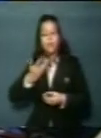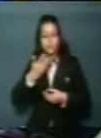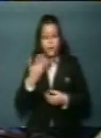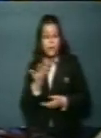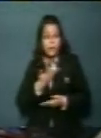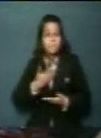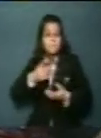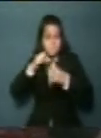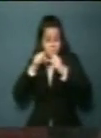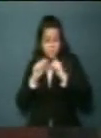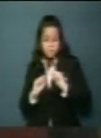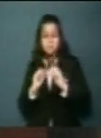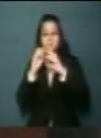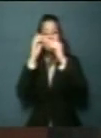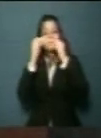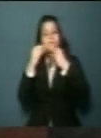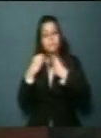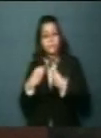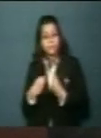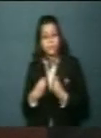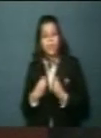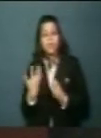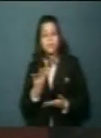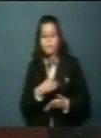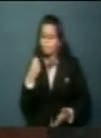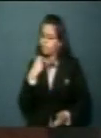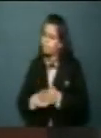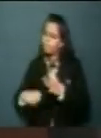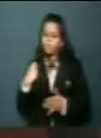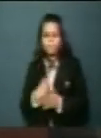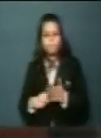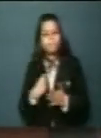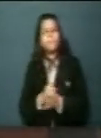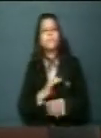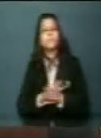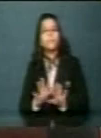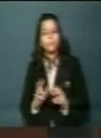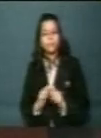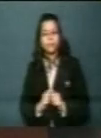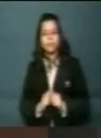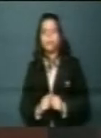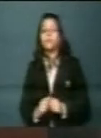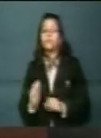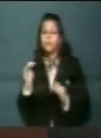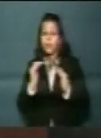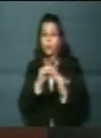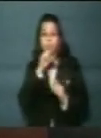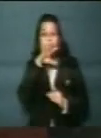de recibirla a través de nuestro esfuerzo por alcanzarla. Como dijera